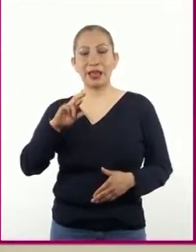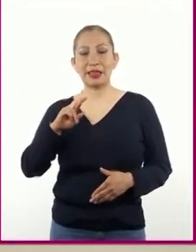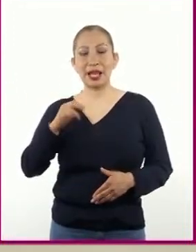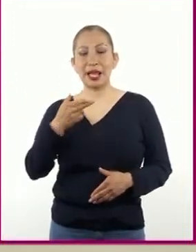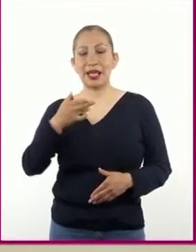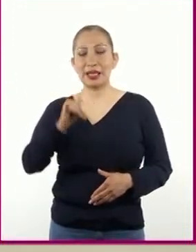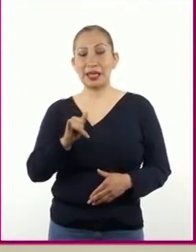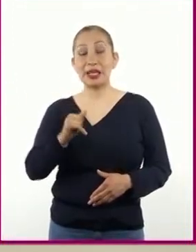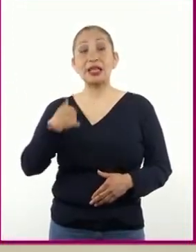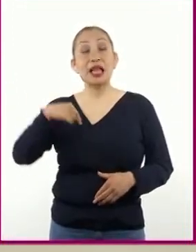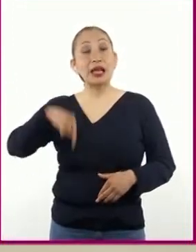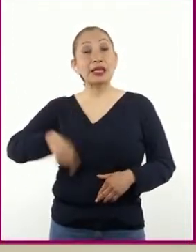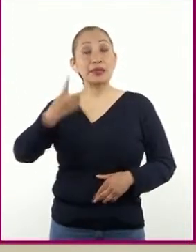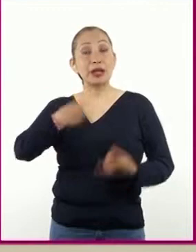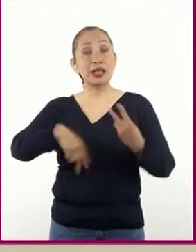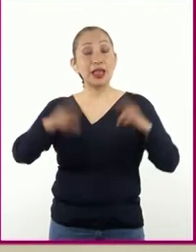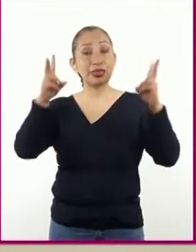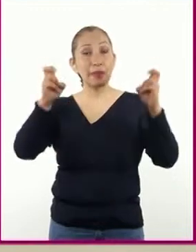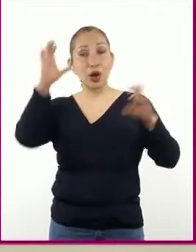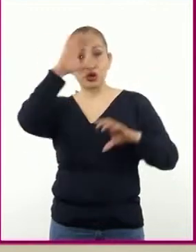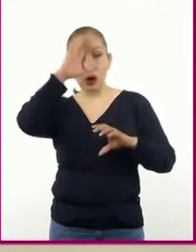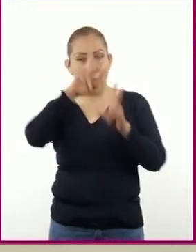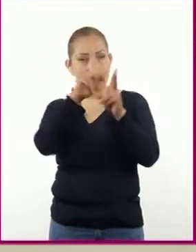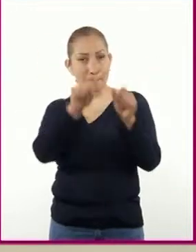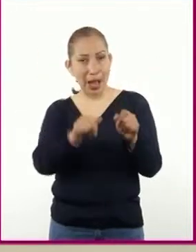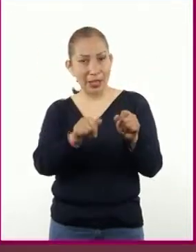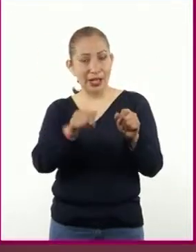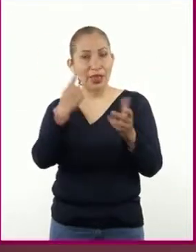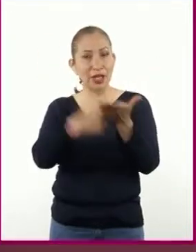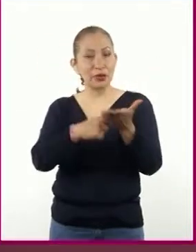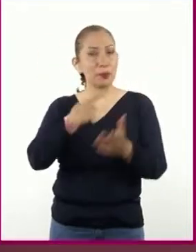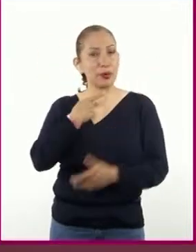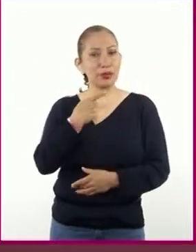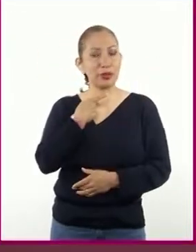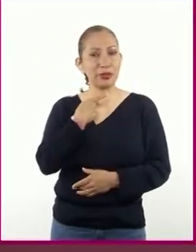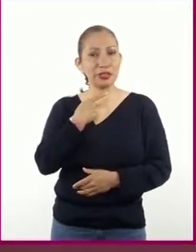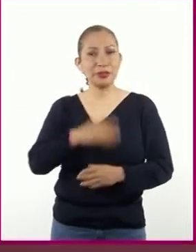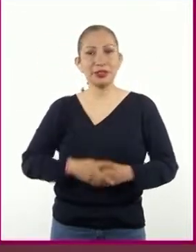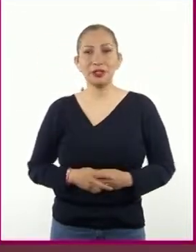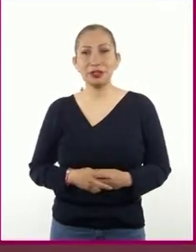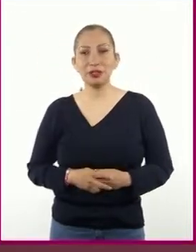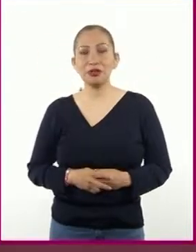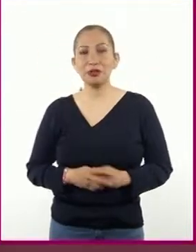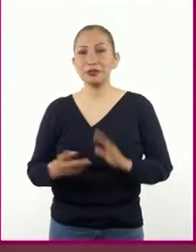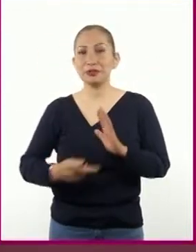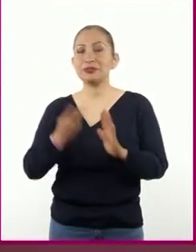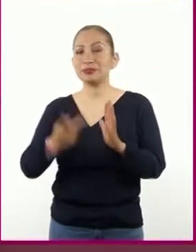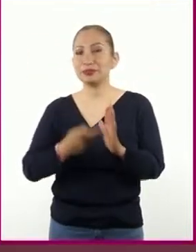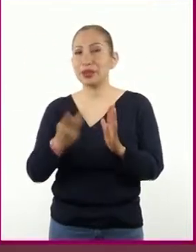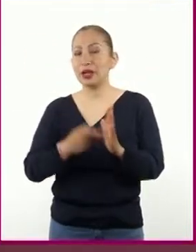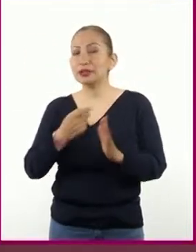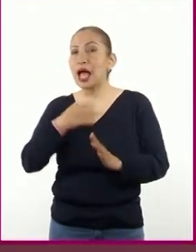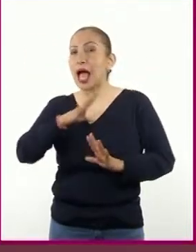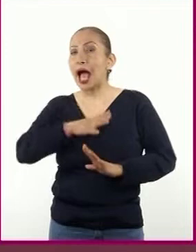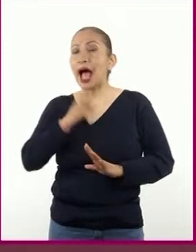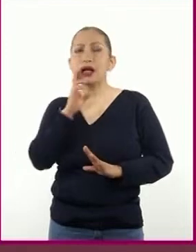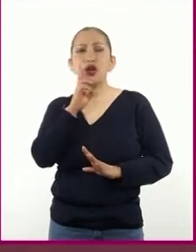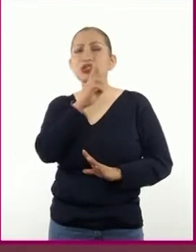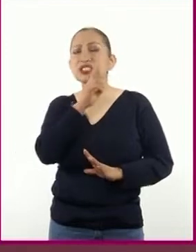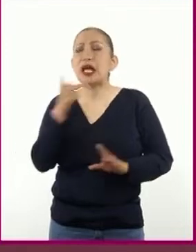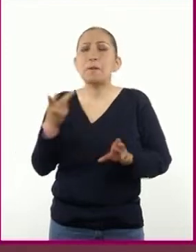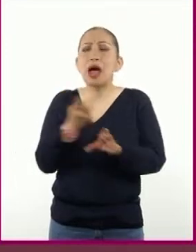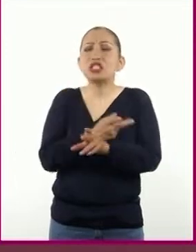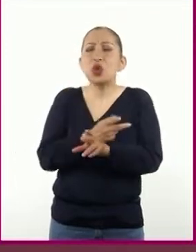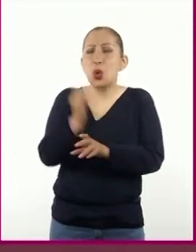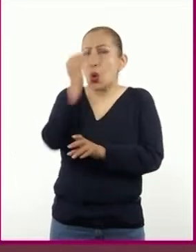estaré con ustedes para trabajar el tema Cultura de Paz en la Política. Con frecuencia recibimos noticias sobre